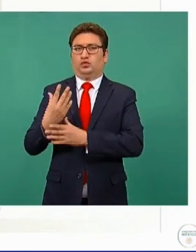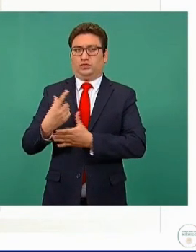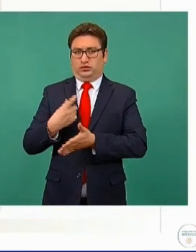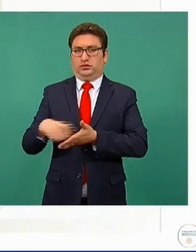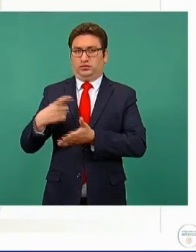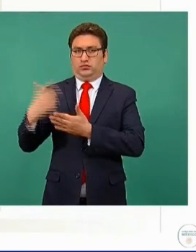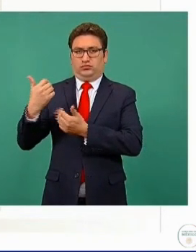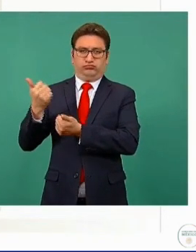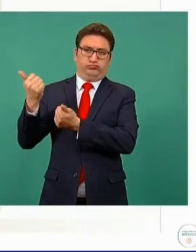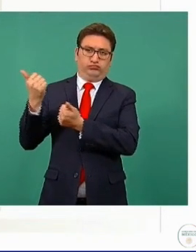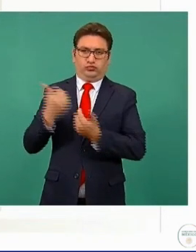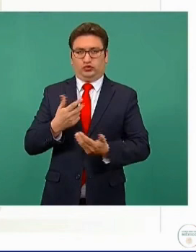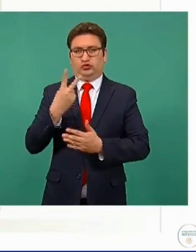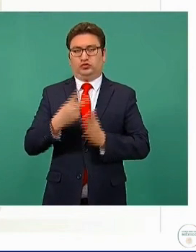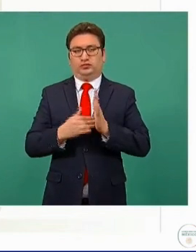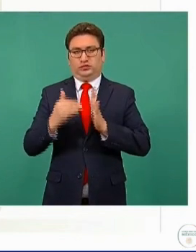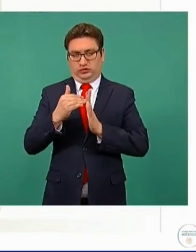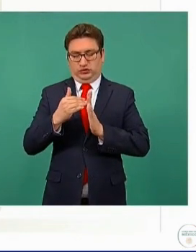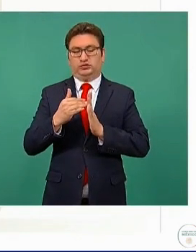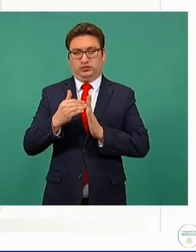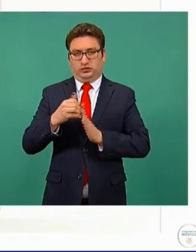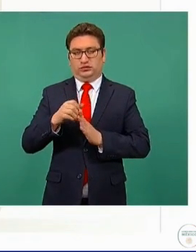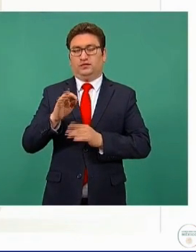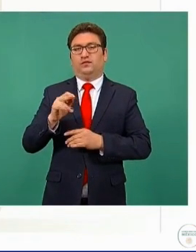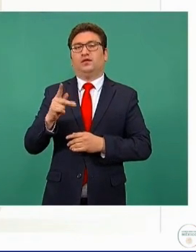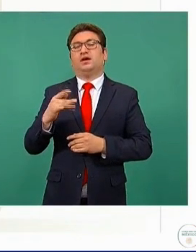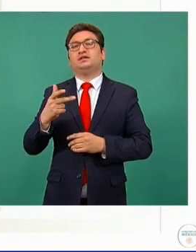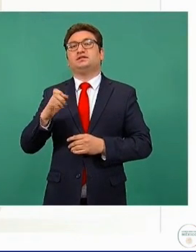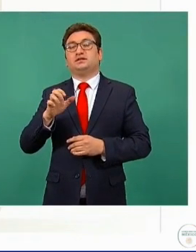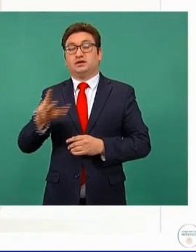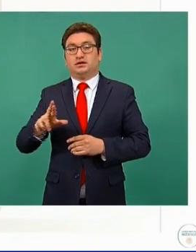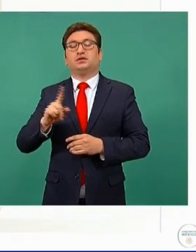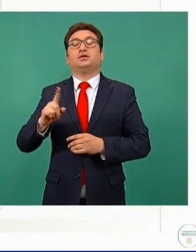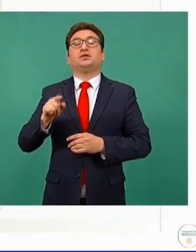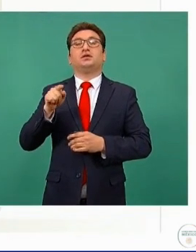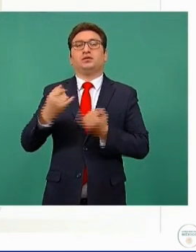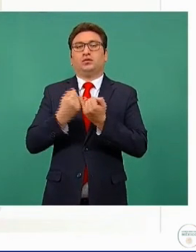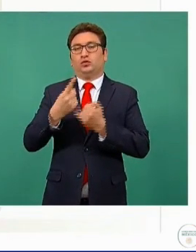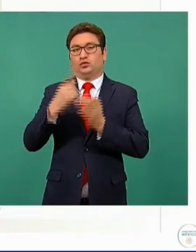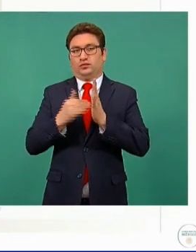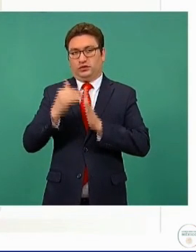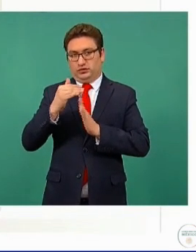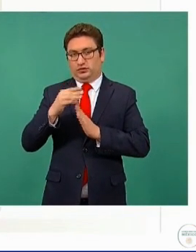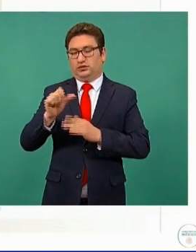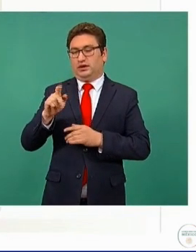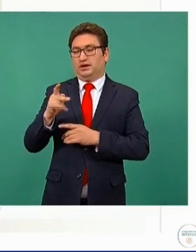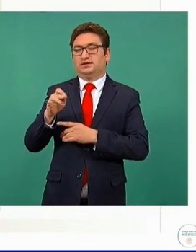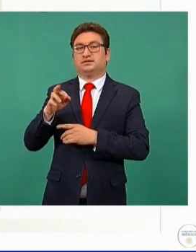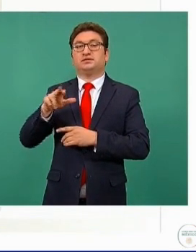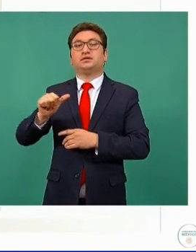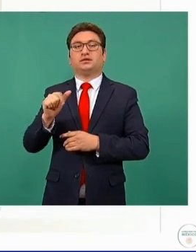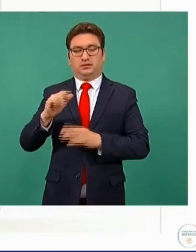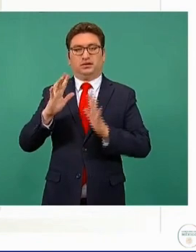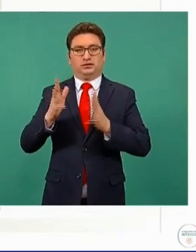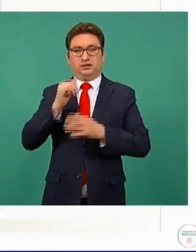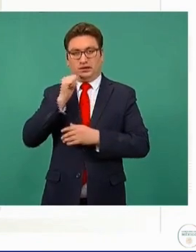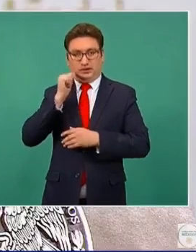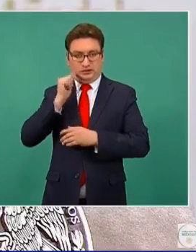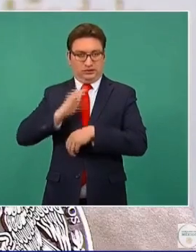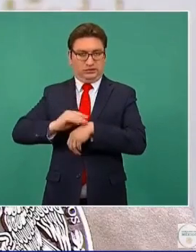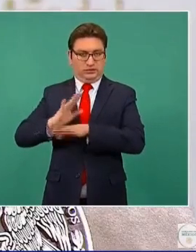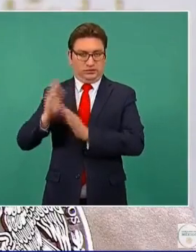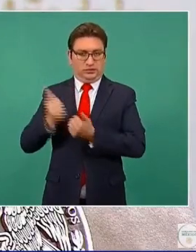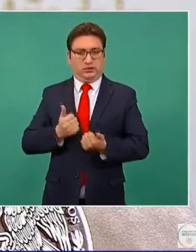o entrega de casi 2 millones de dosis de Pfizer, 1,5 millones de dosis de Astra que fueron liberadas ayer y esto nos